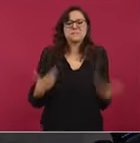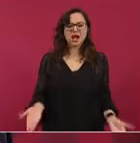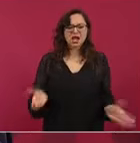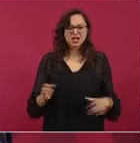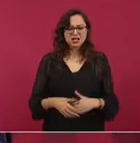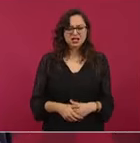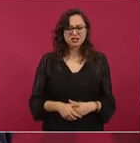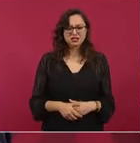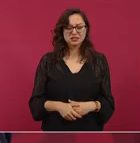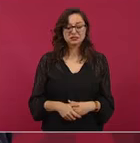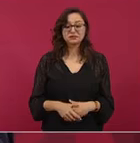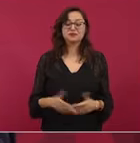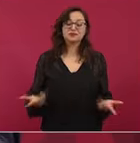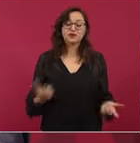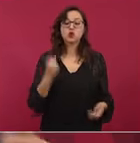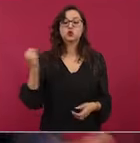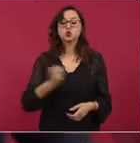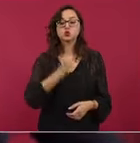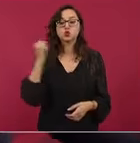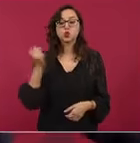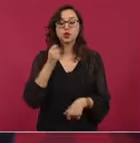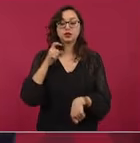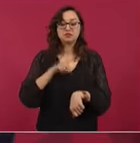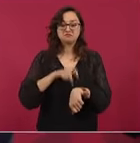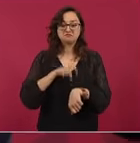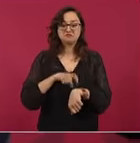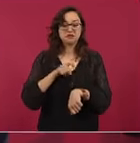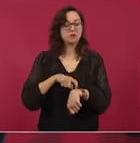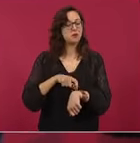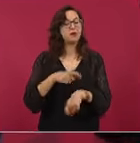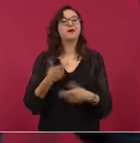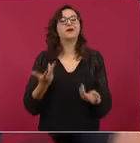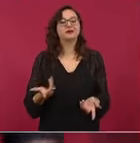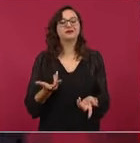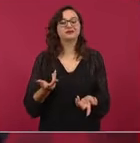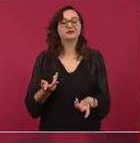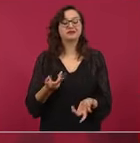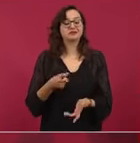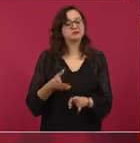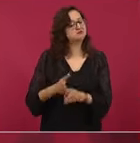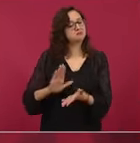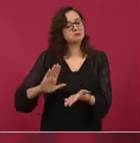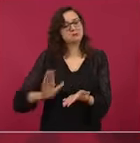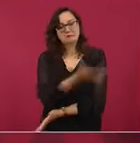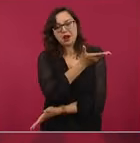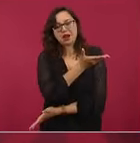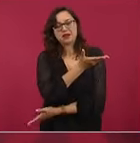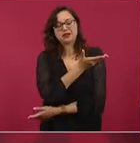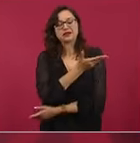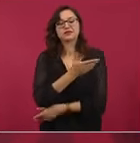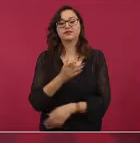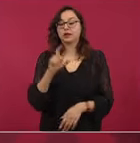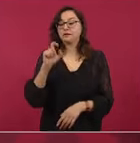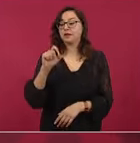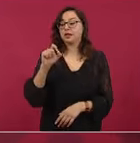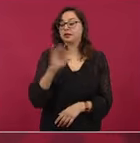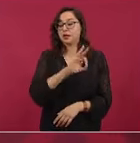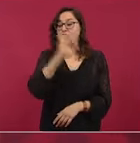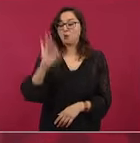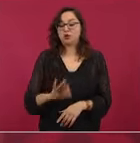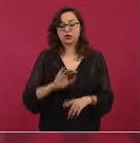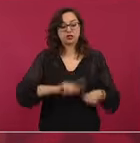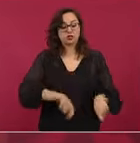Afortunadamente, como no les dio tiempo, solo abarcaron el 20% de toda la